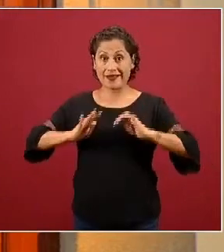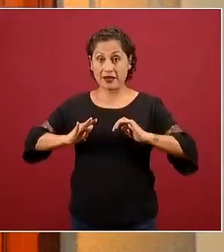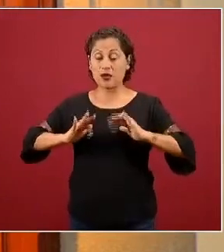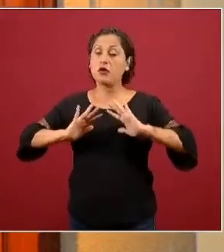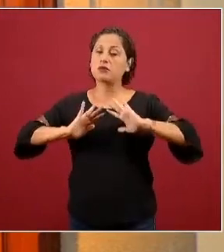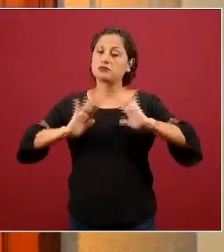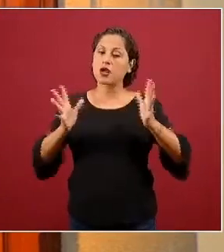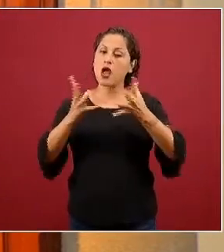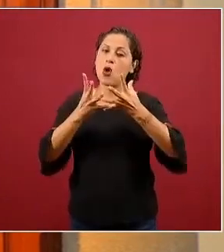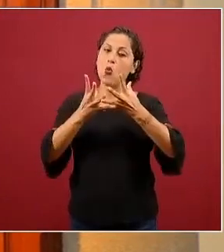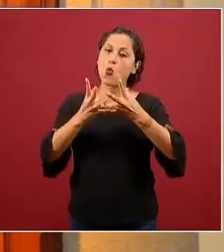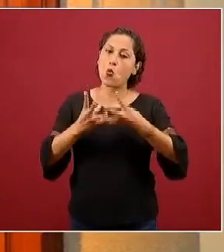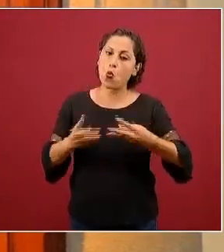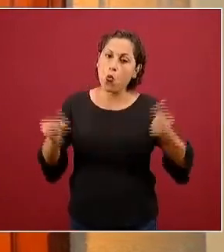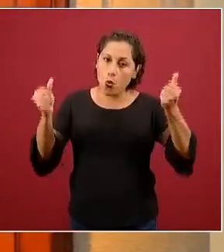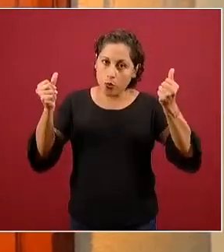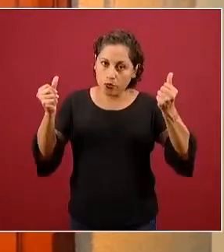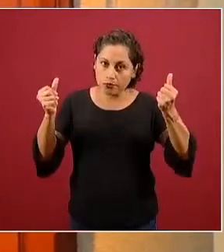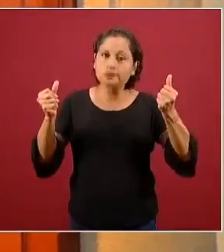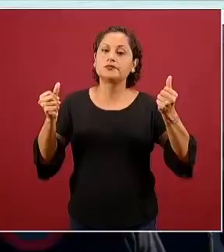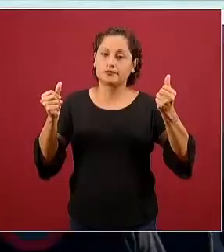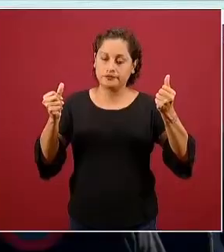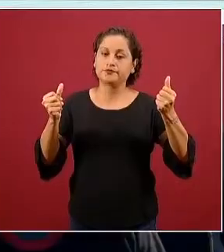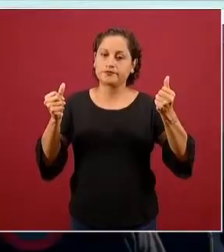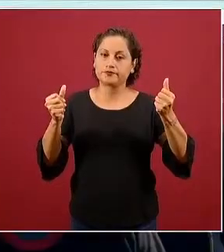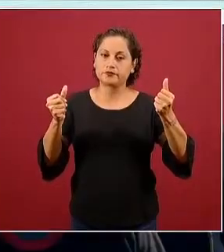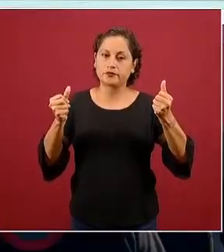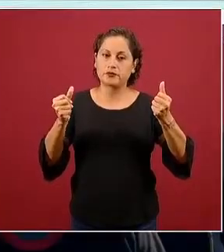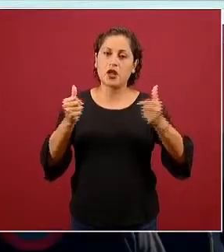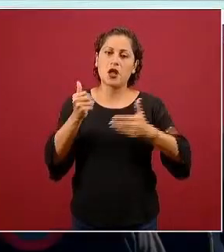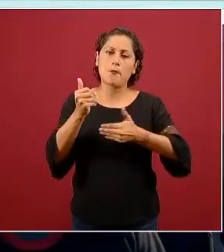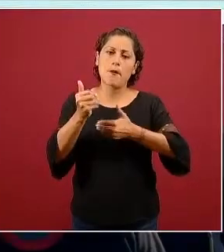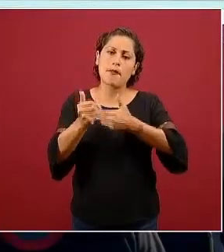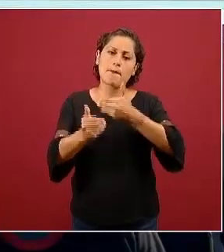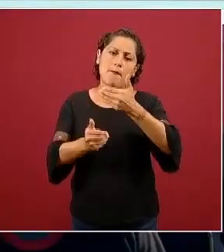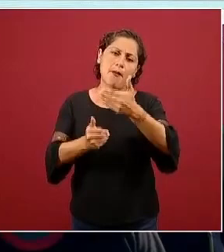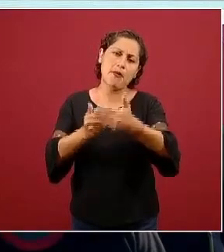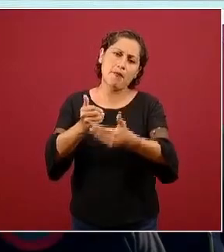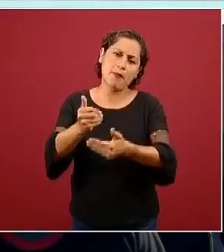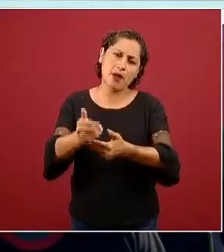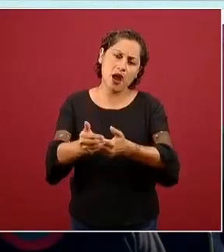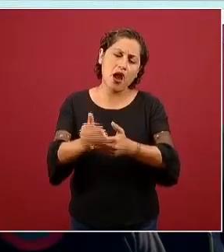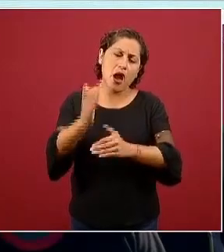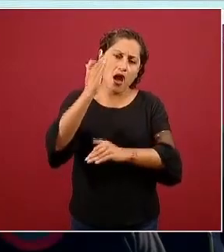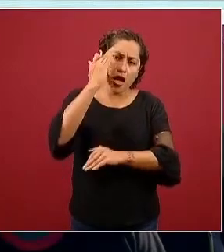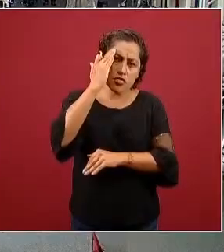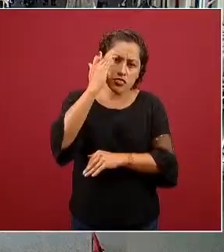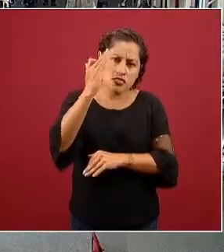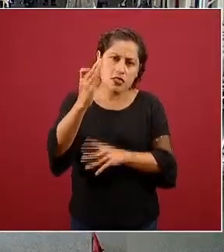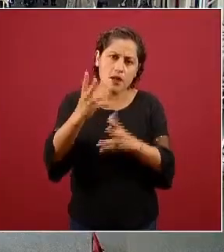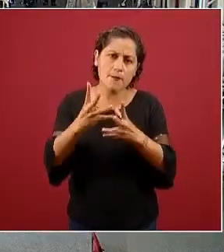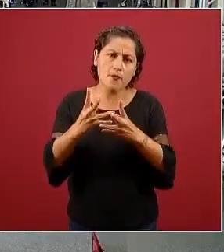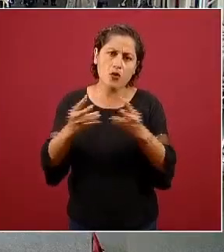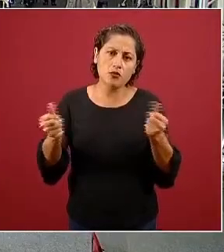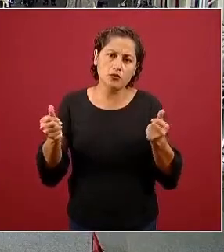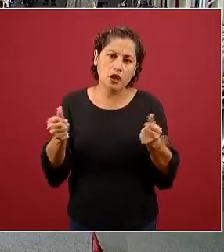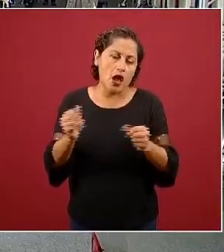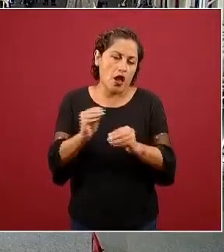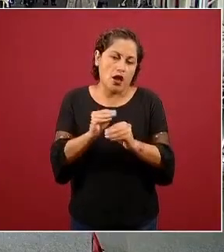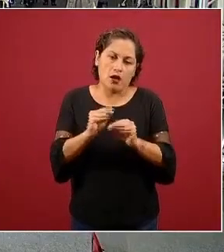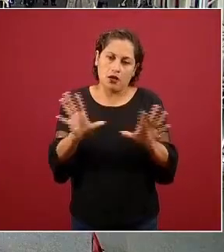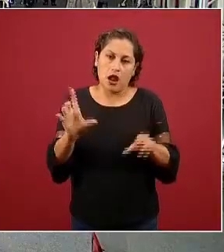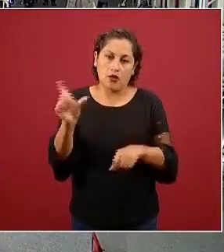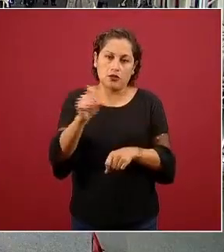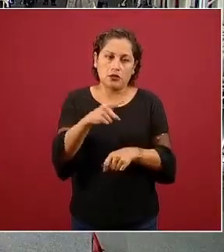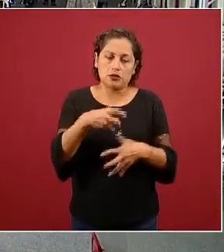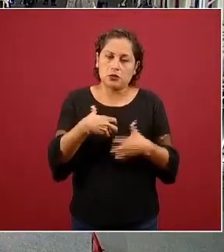más frecuentemente que pase es que después de un tiempo, aunque al iniciar esta técnica la conducta tiende a empeorar un